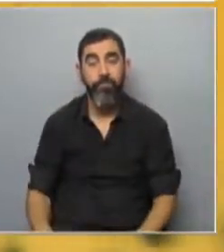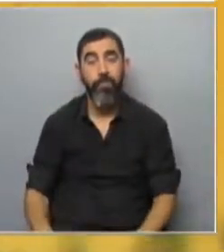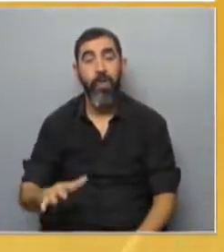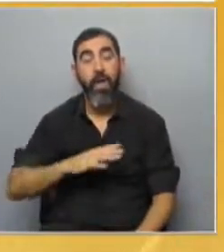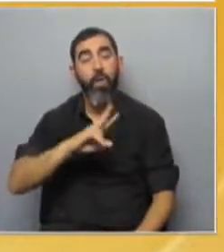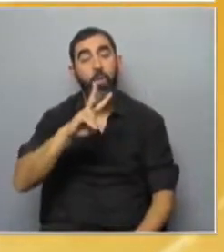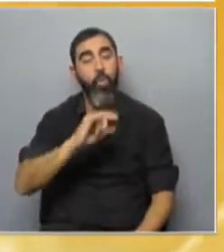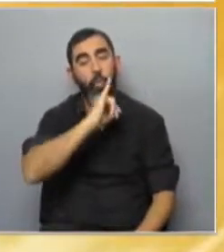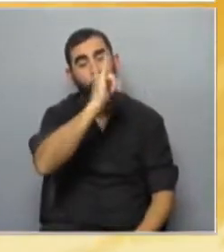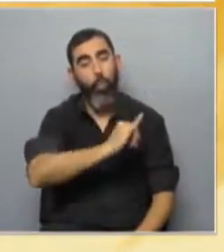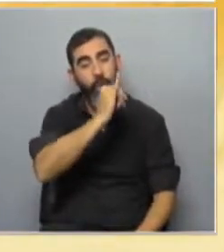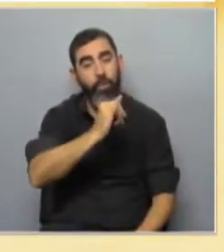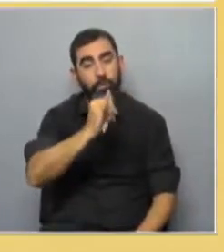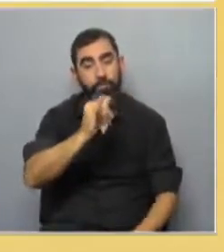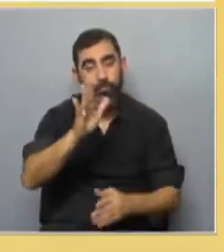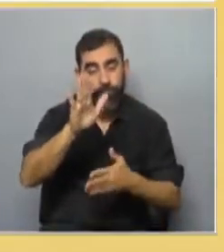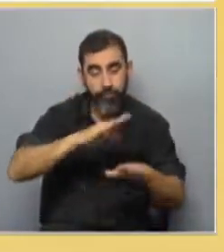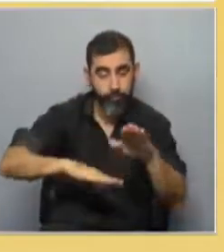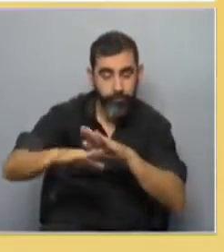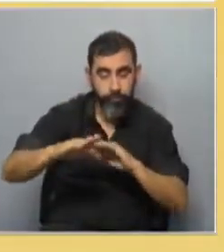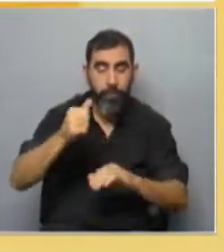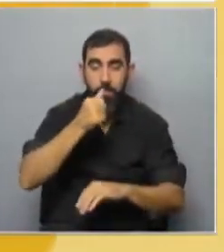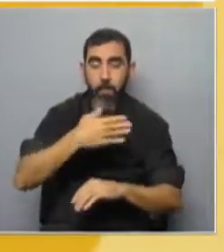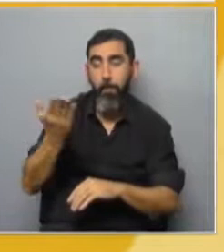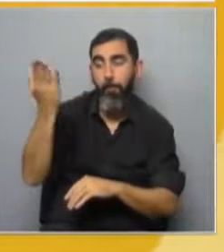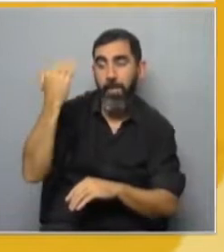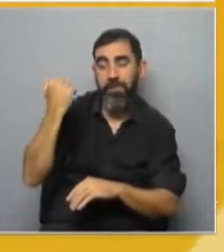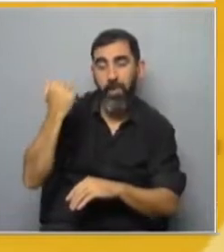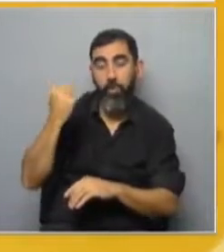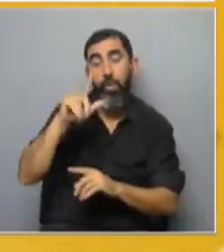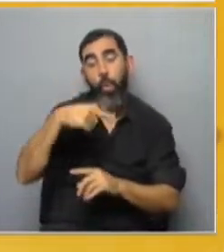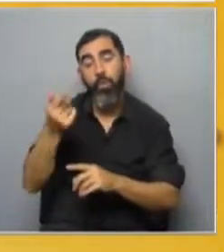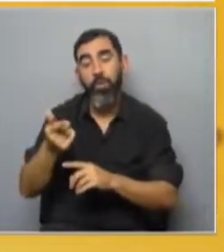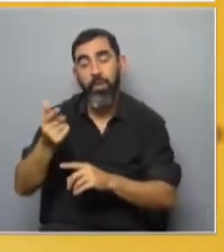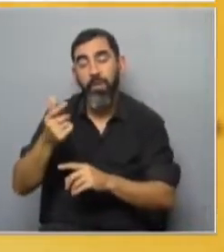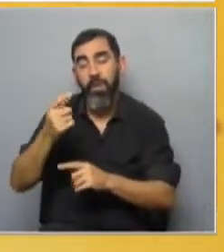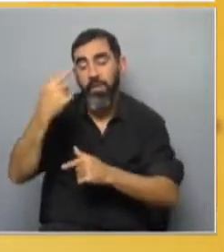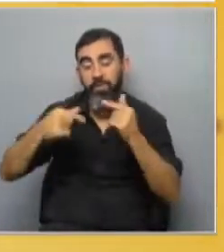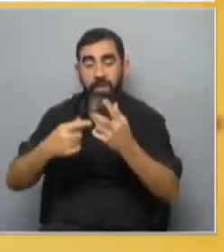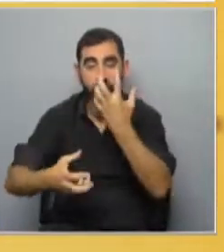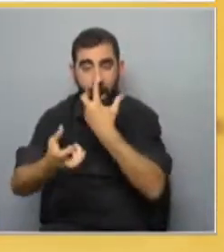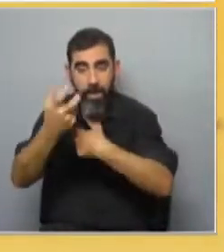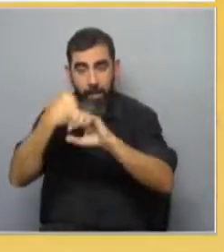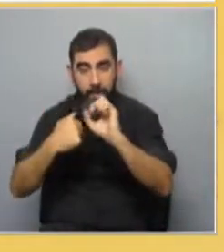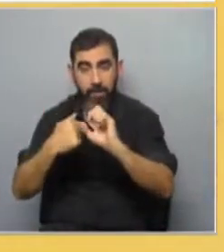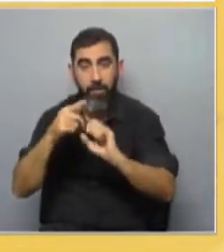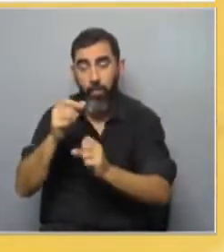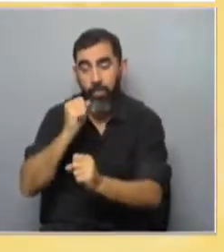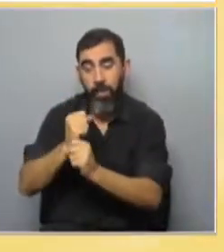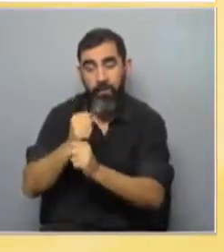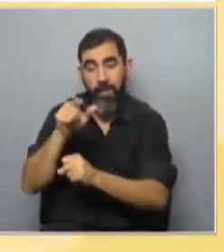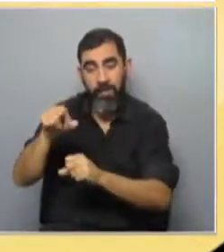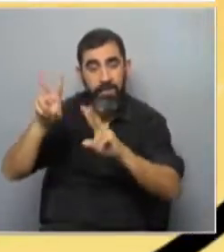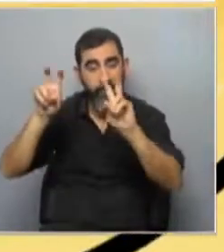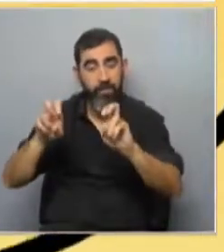narraciones. Una es la reconstrucción de un pasado paleontológico y otra es la reconstrucción de las especies. Y en eso justamente estuviste trabajando vos,